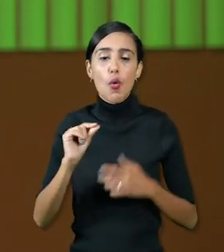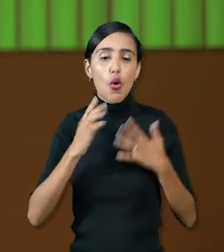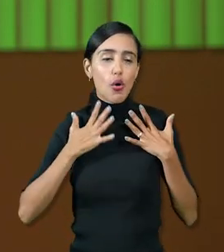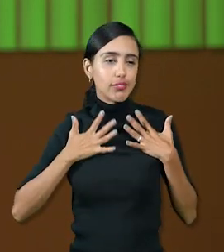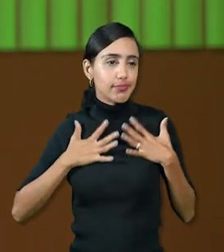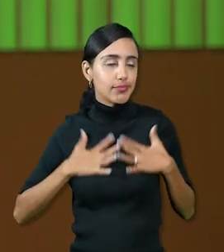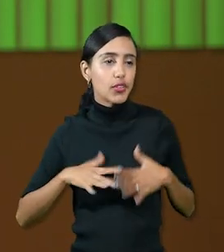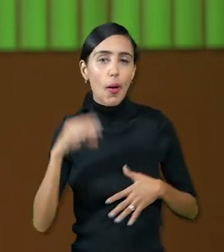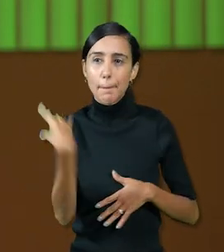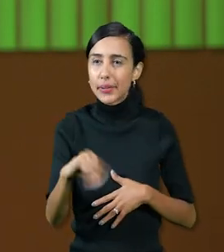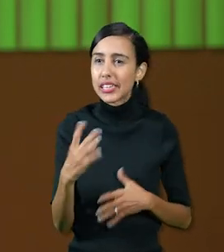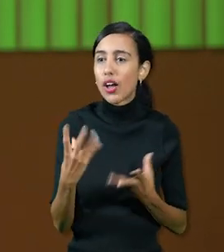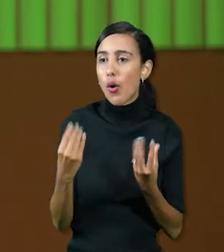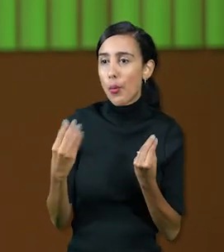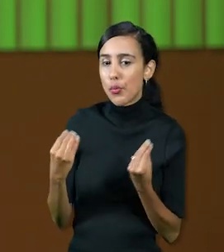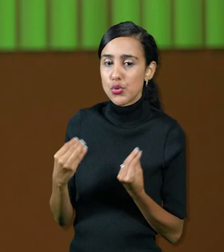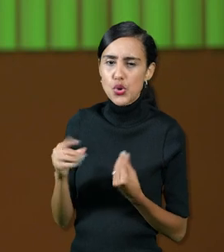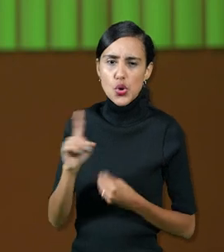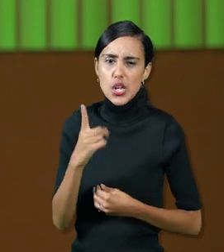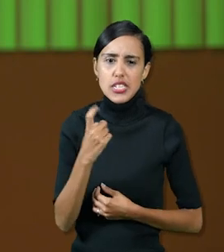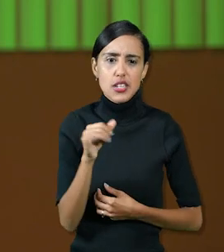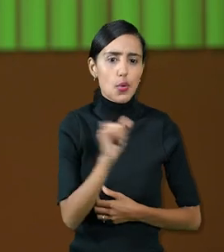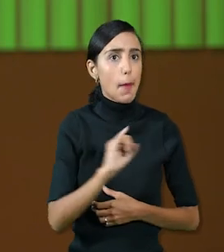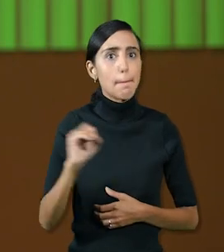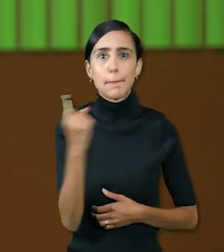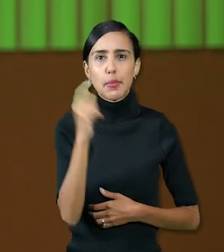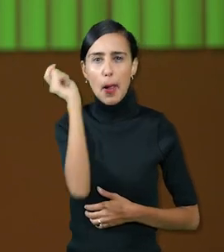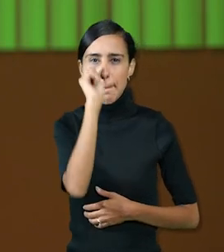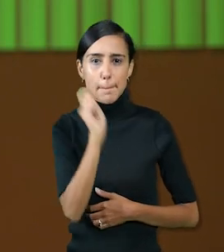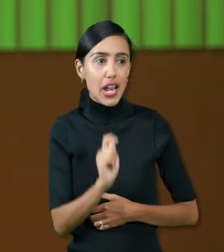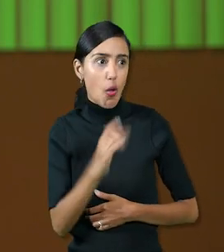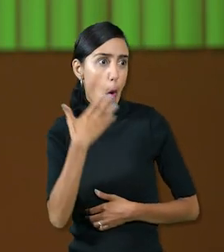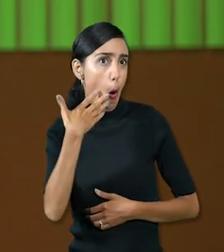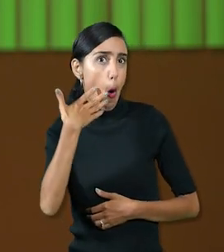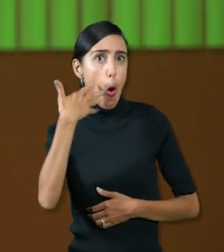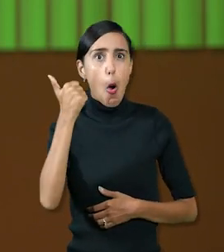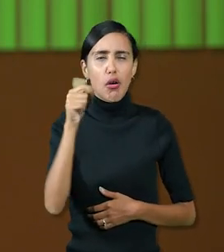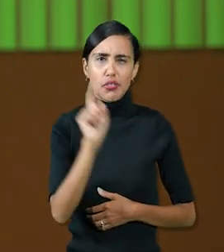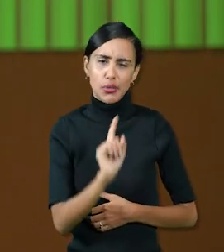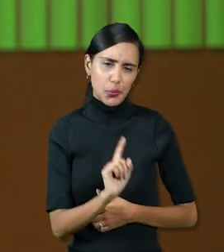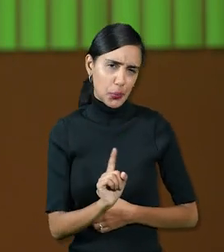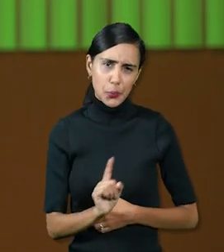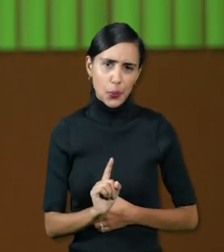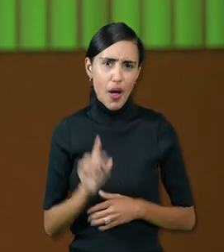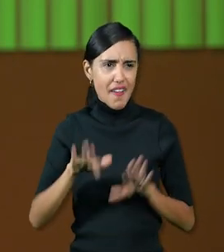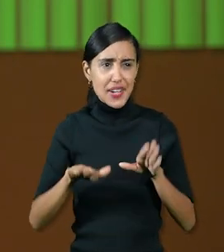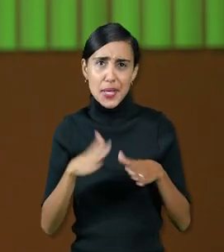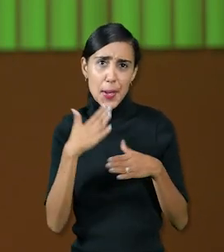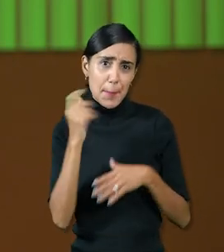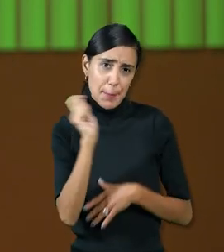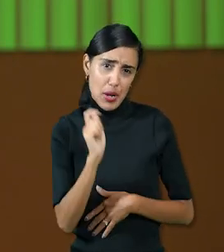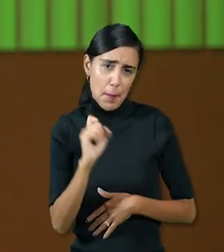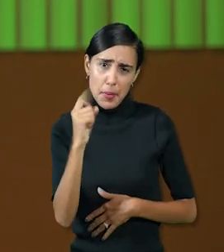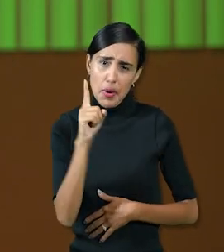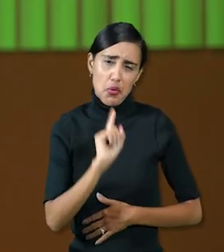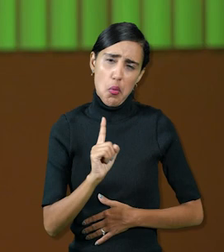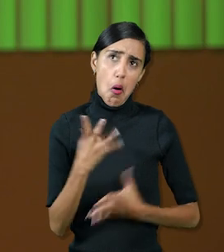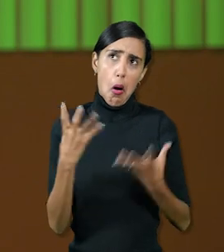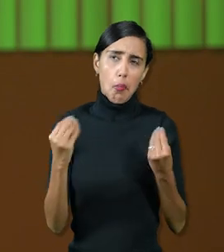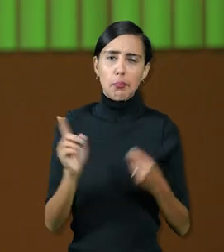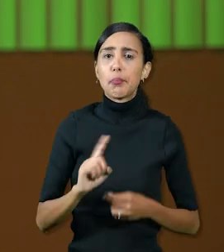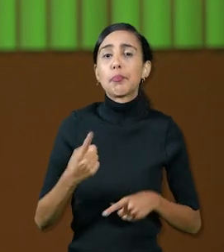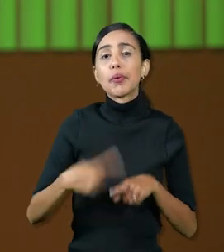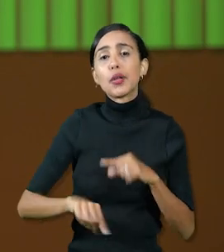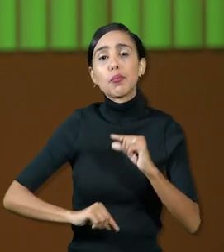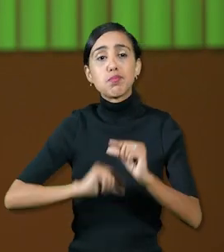haber dirigido mucho. Y no necesariamente las primeras películas han sido como obras maestras ni nada por el estilo, sino a veces